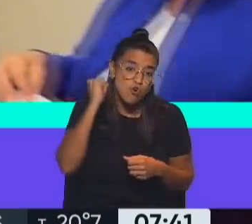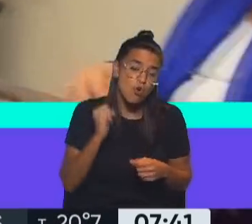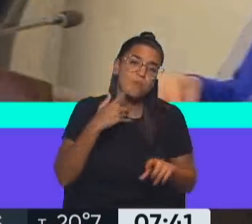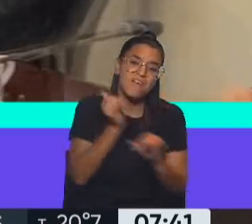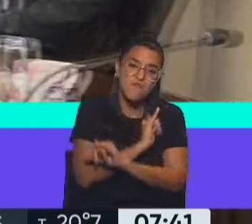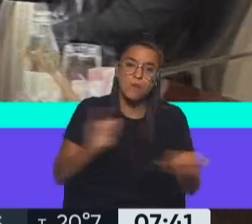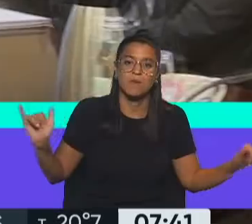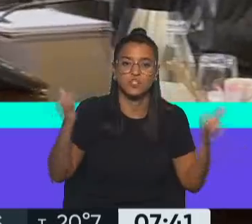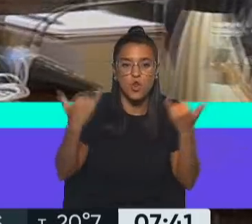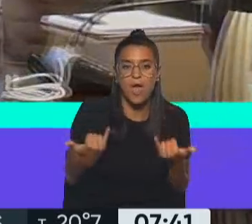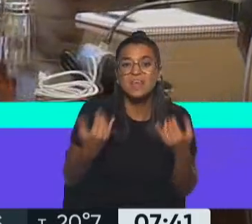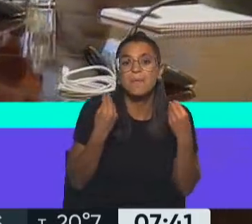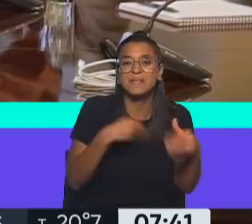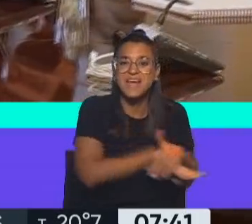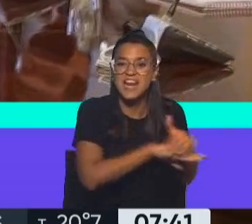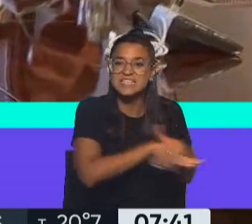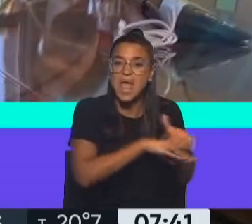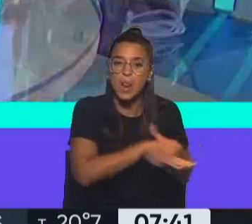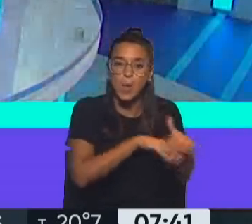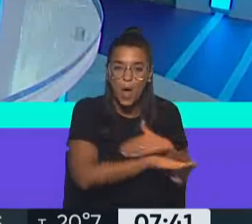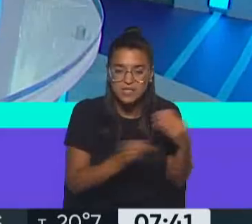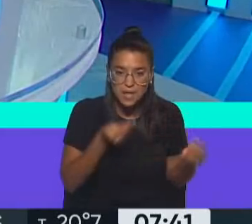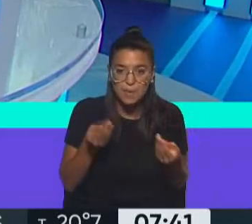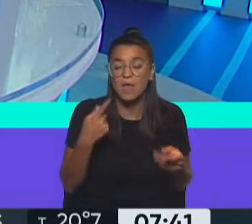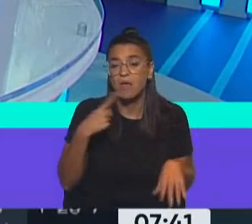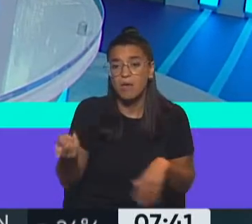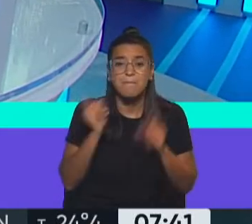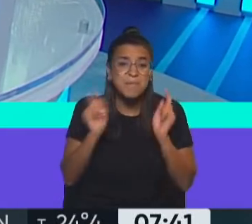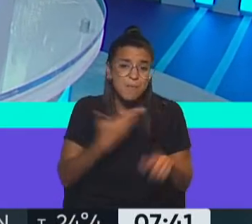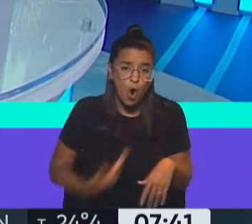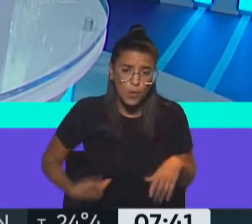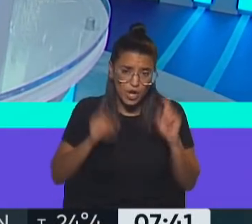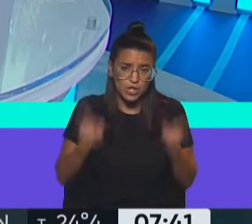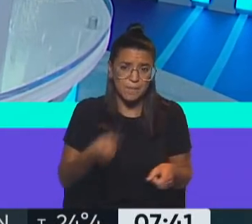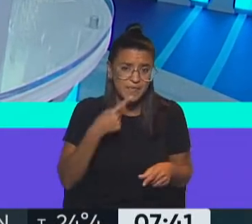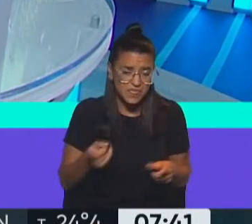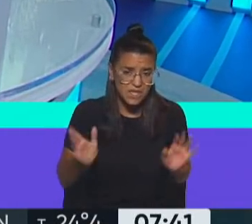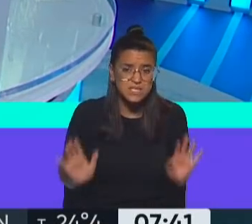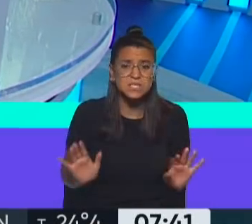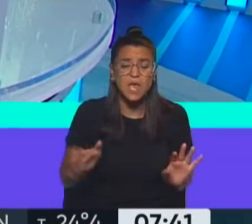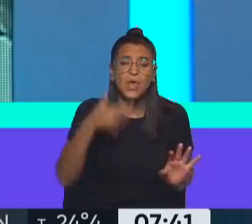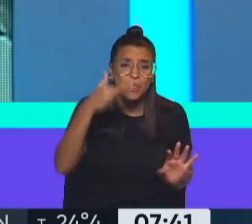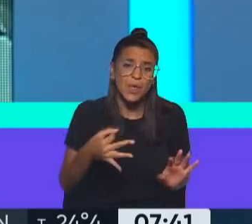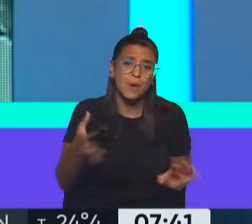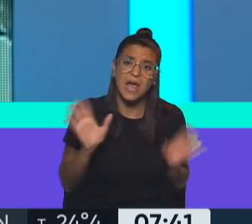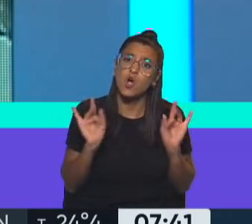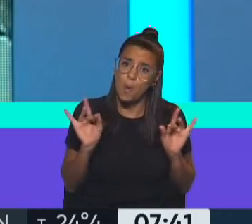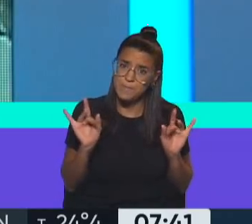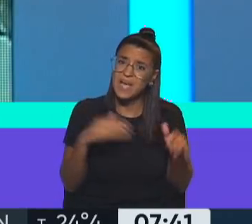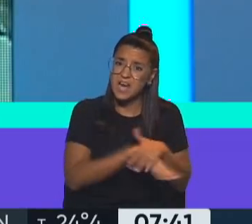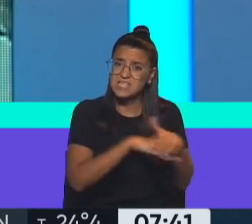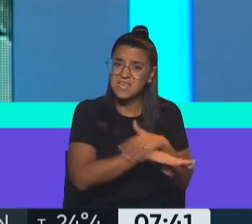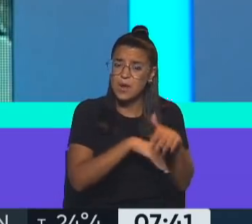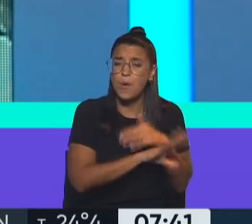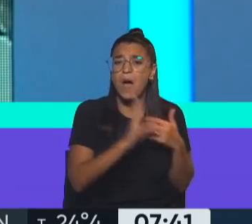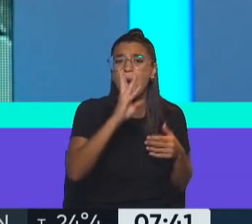relevan, digamos, qué pasa con las reservas del Banco Central y te dicen, y el mismo gobierno dice que realmente están complicadas las reservas del